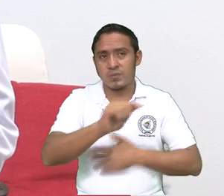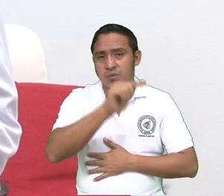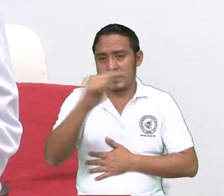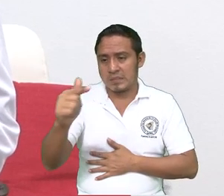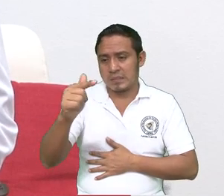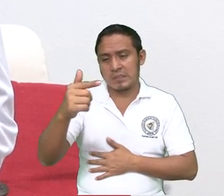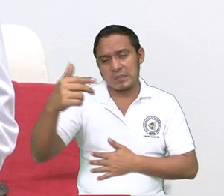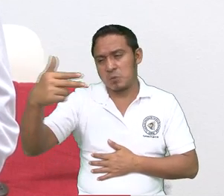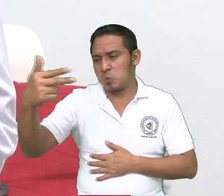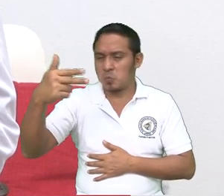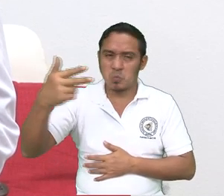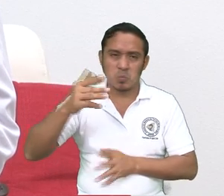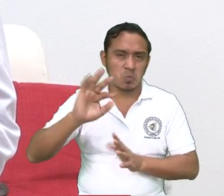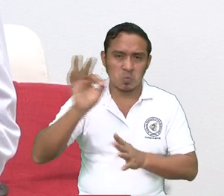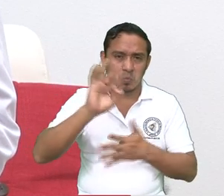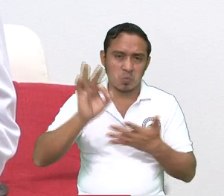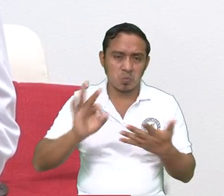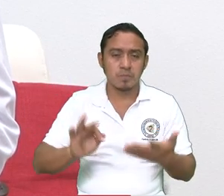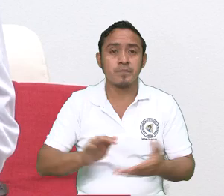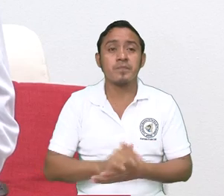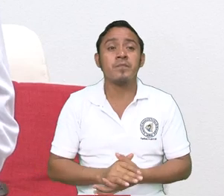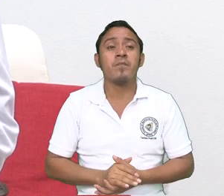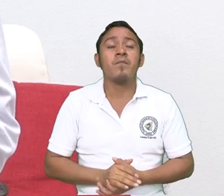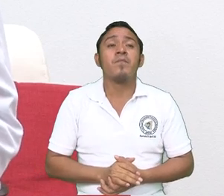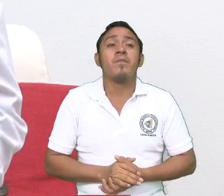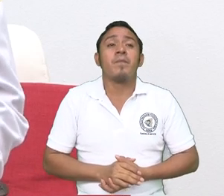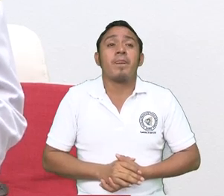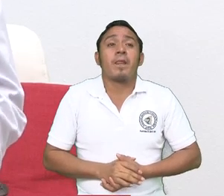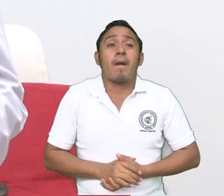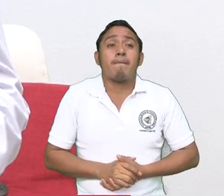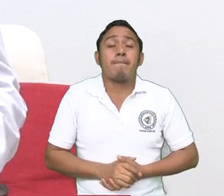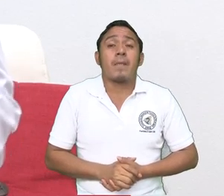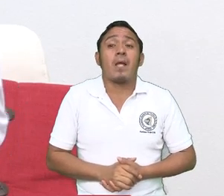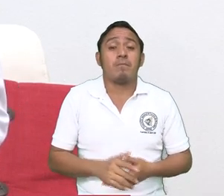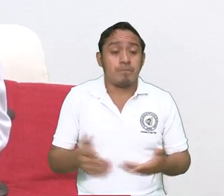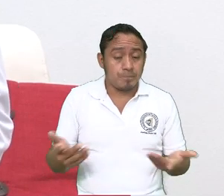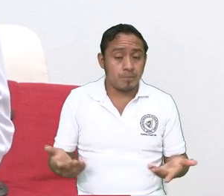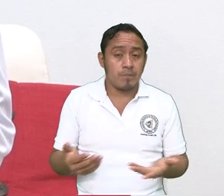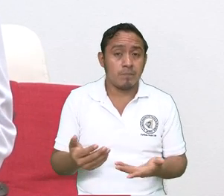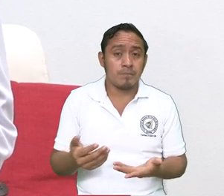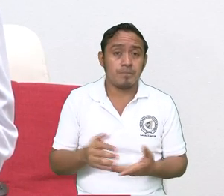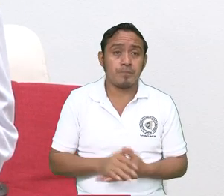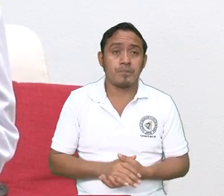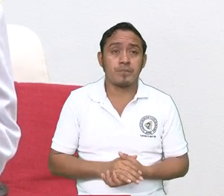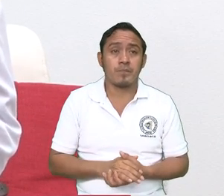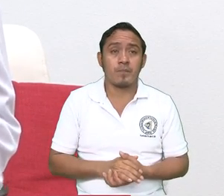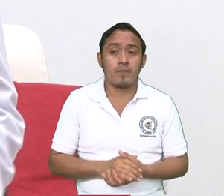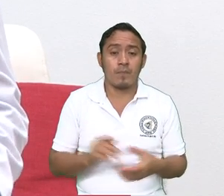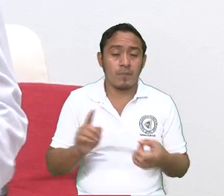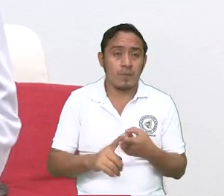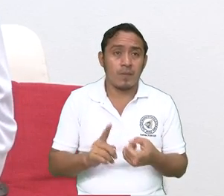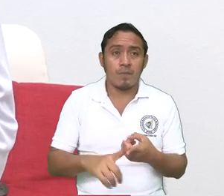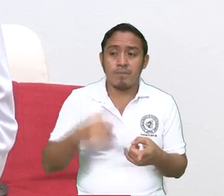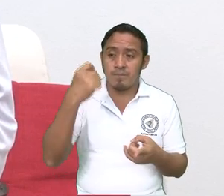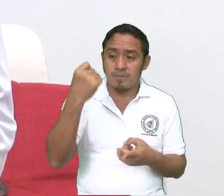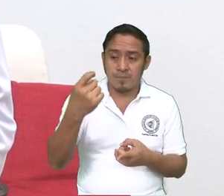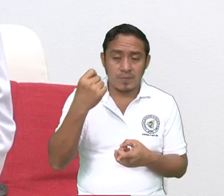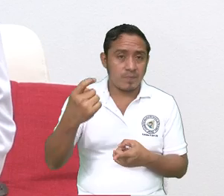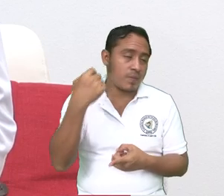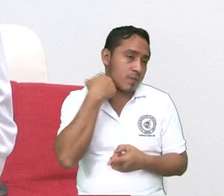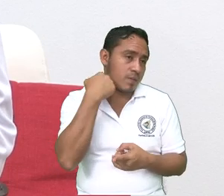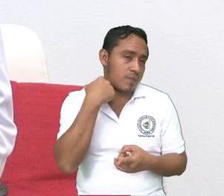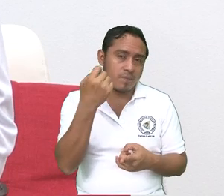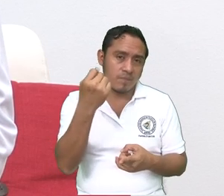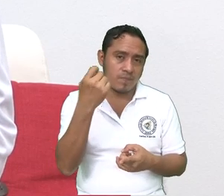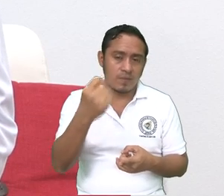mecanismos entonces el mecanismo clásico por decir el déficit de hierro ya si